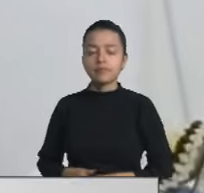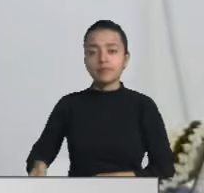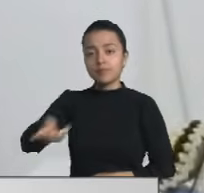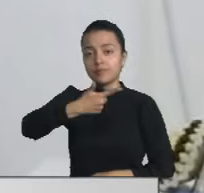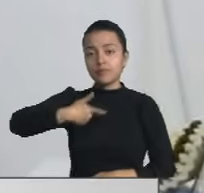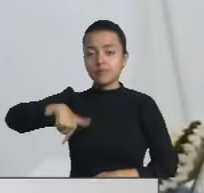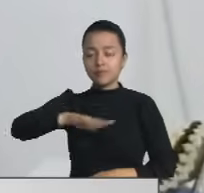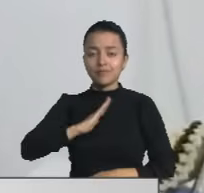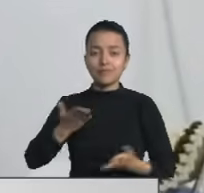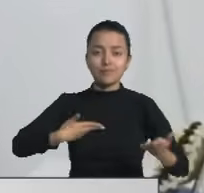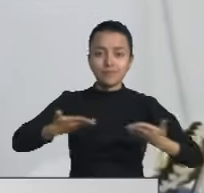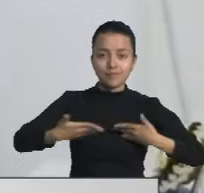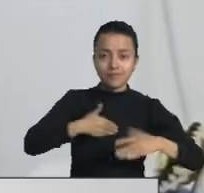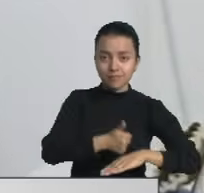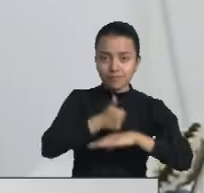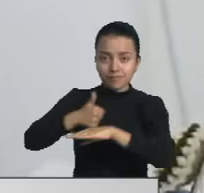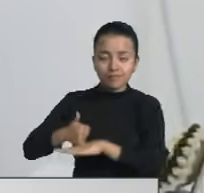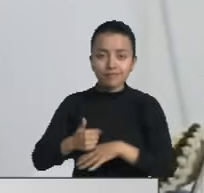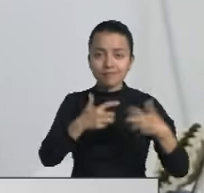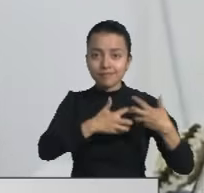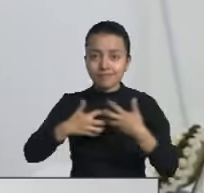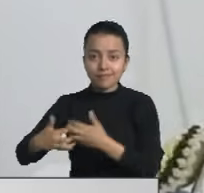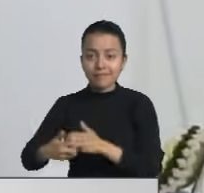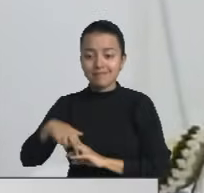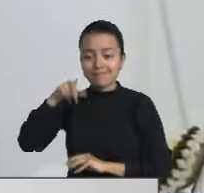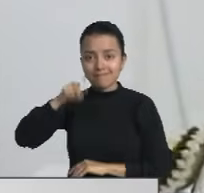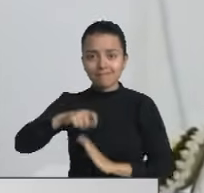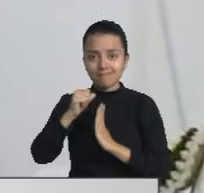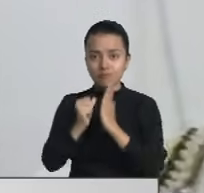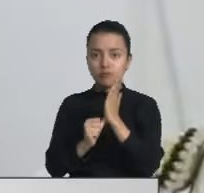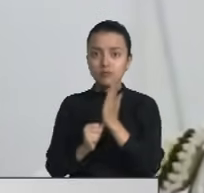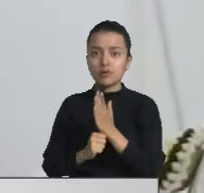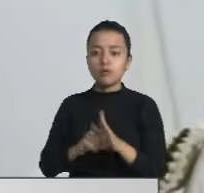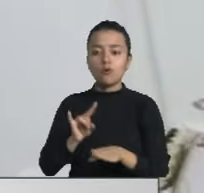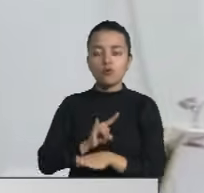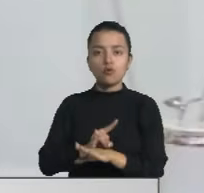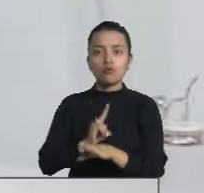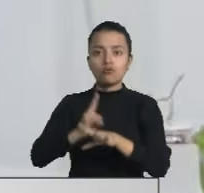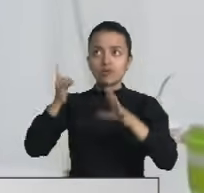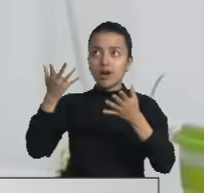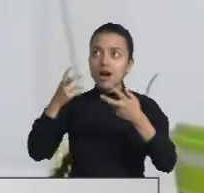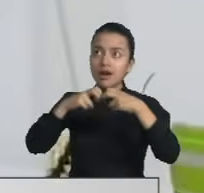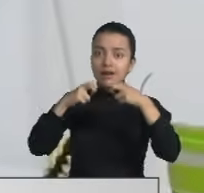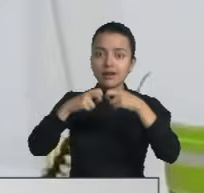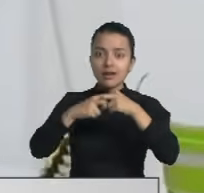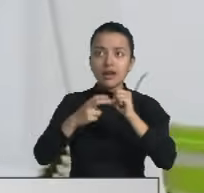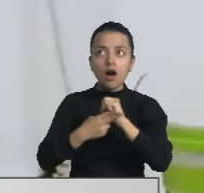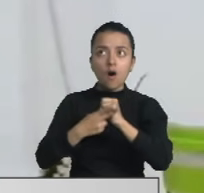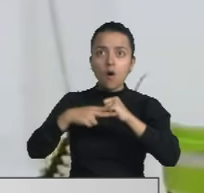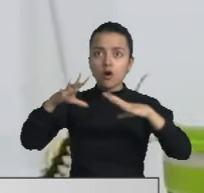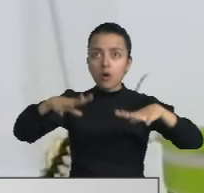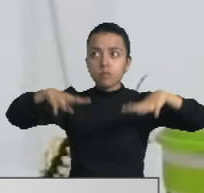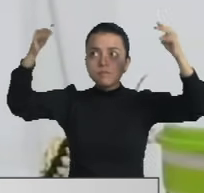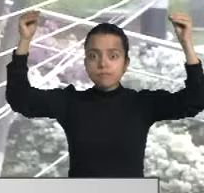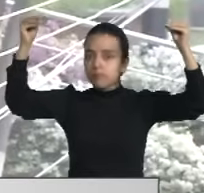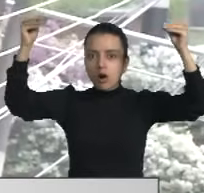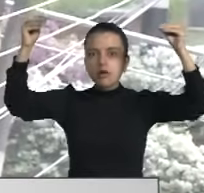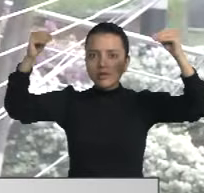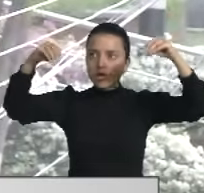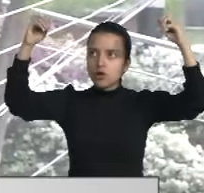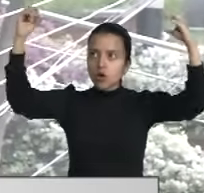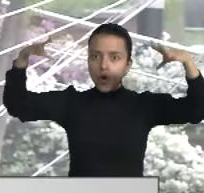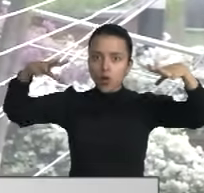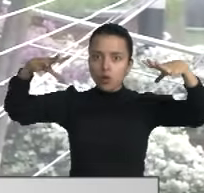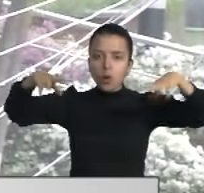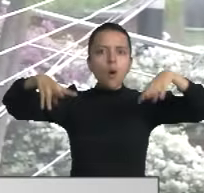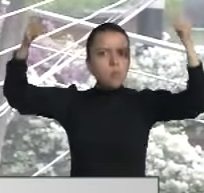comerciantes y empresarios deben empezar un programa de uso eficiente y ahorro de energía de manera inmediata. La